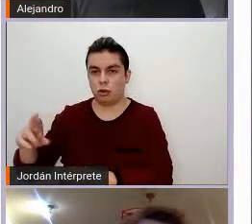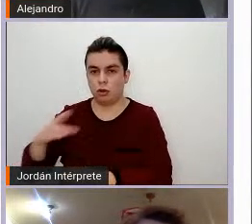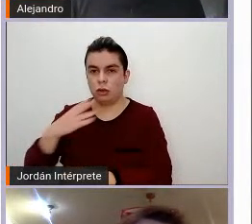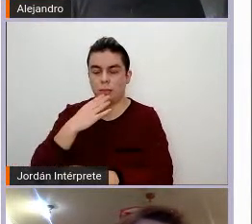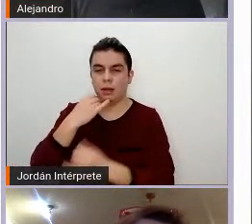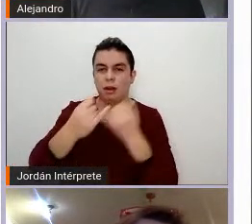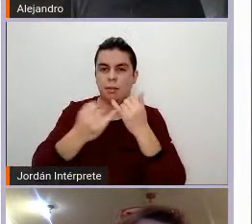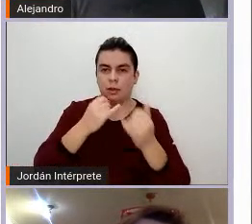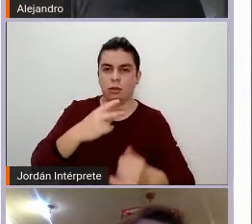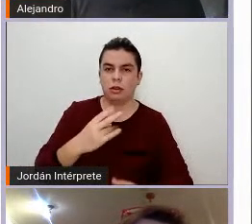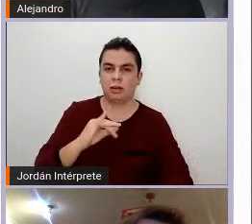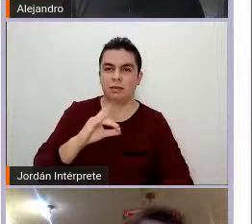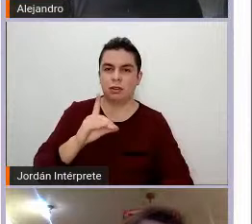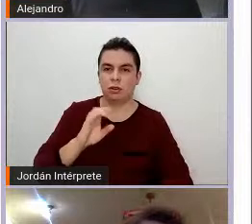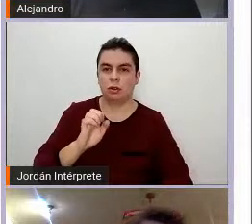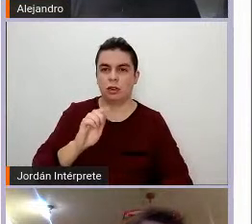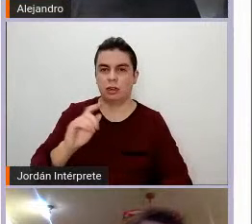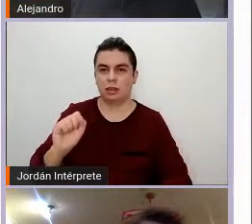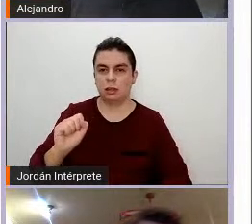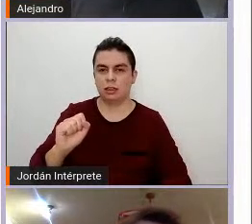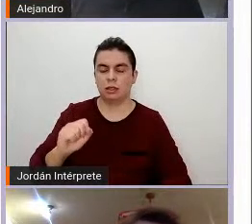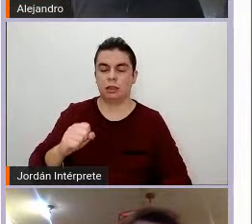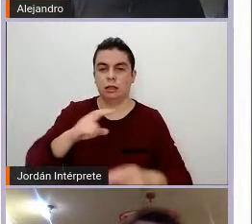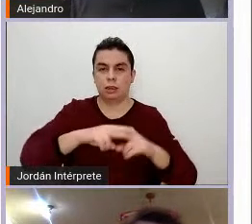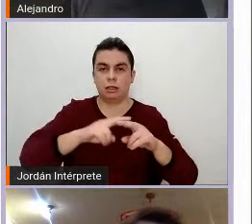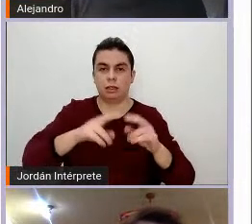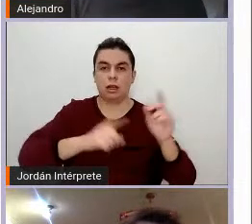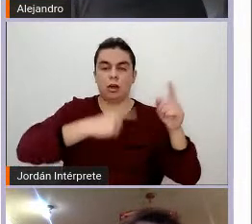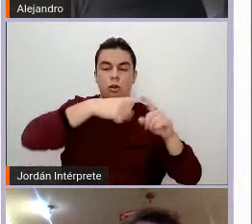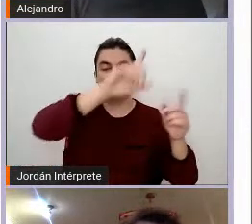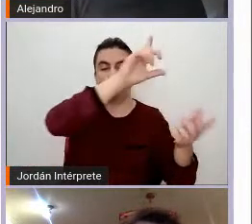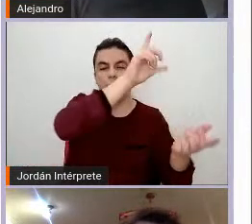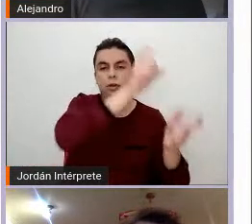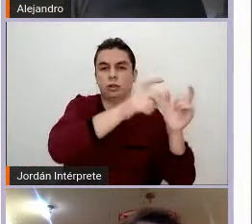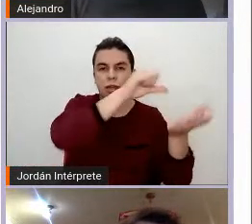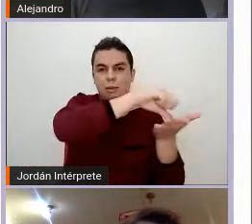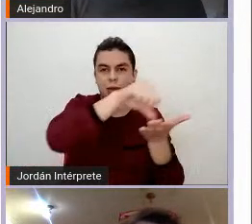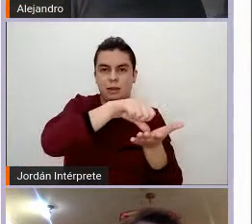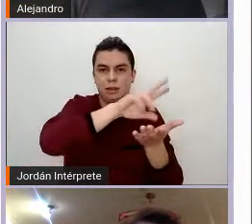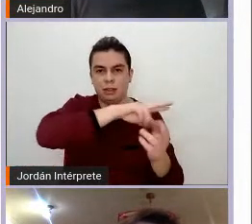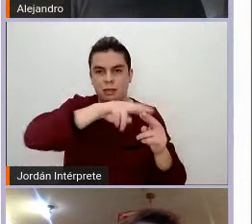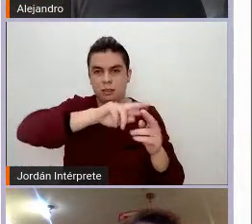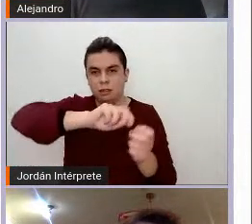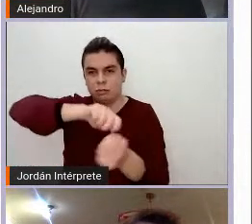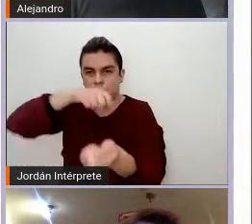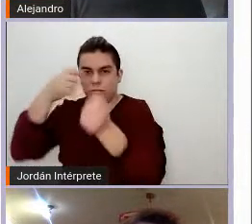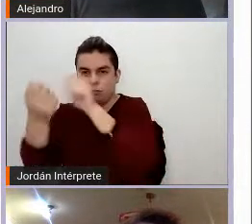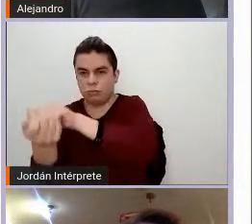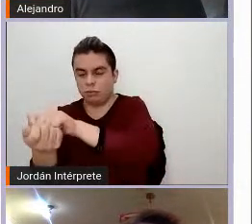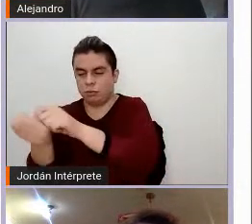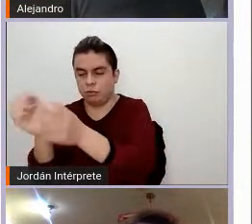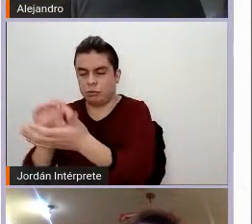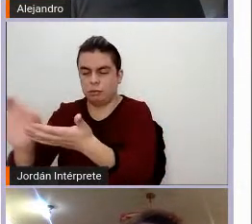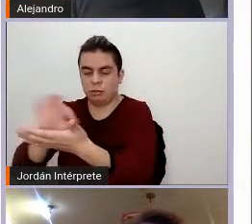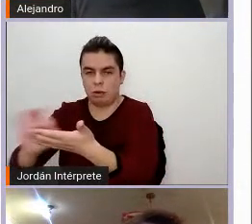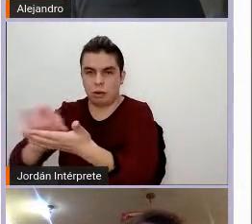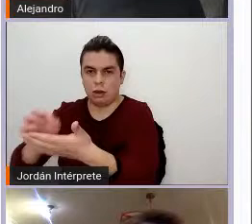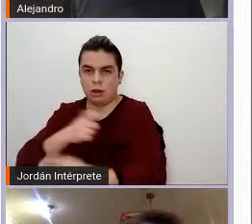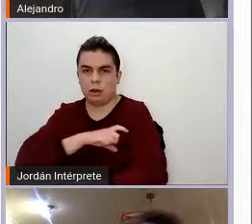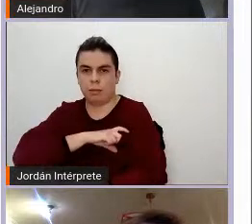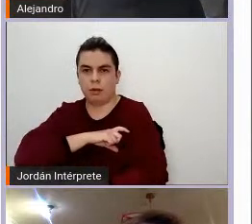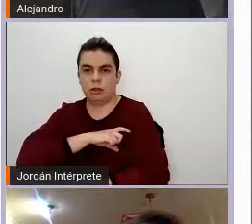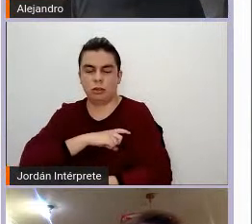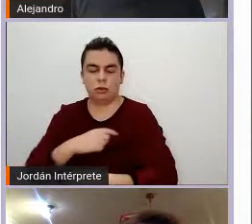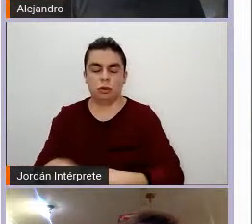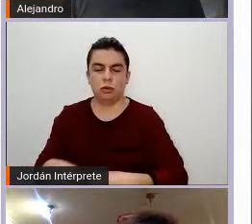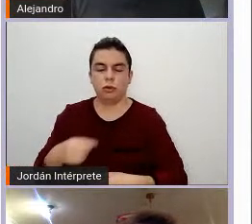textos de poetas extranjeros al español. Sin embargo, la traducción creativa más pertinente para la hipótesis de este trabajo